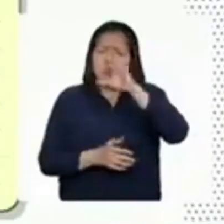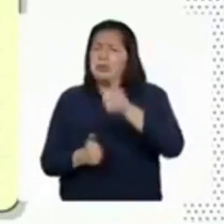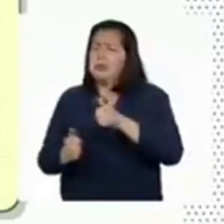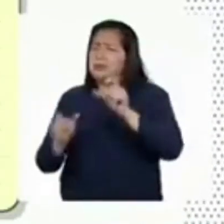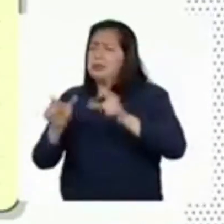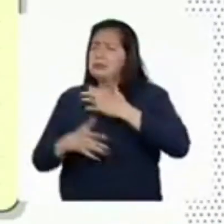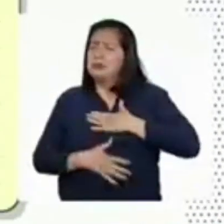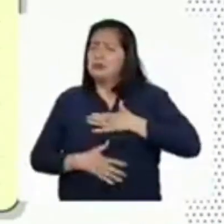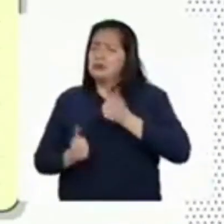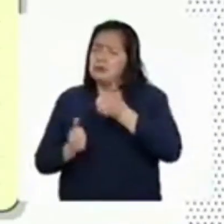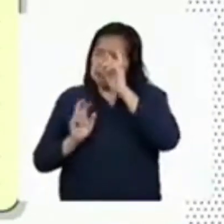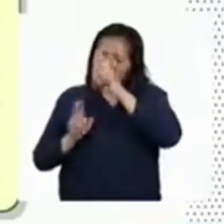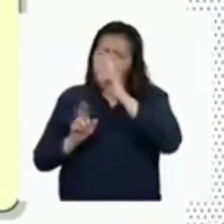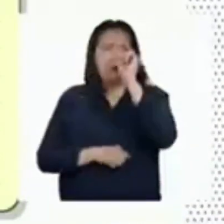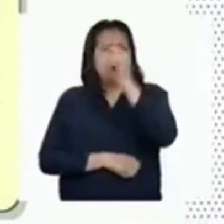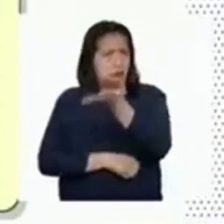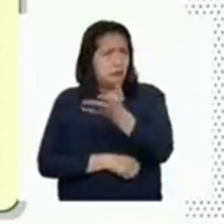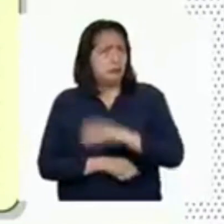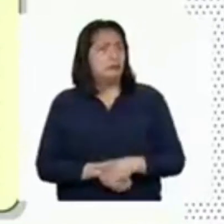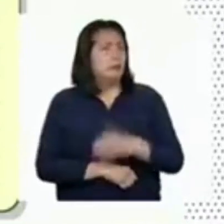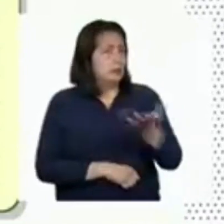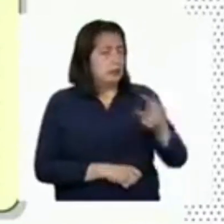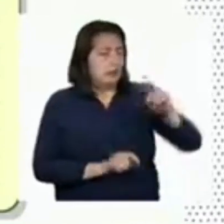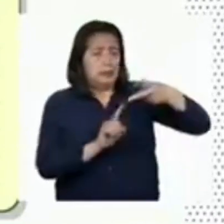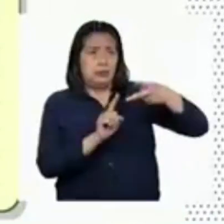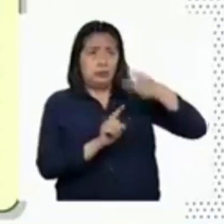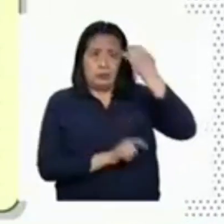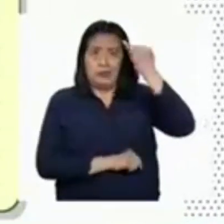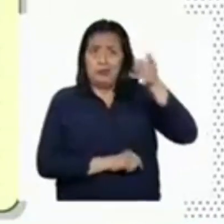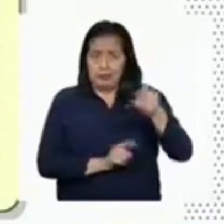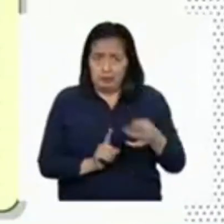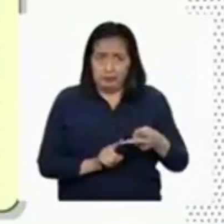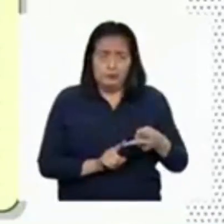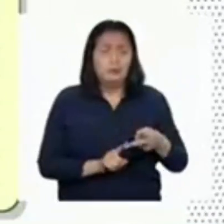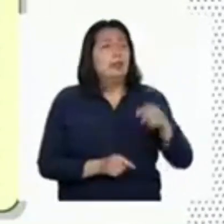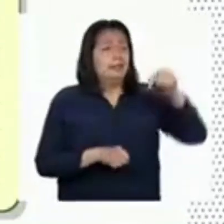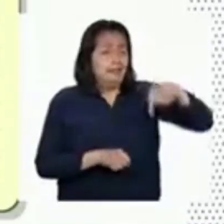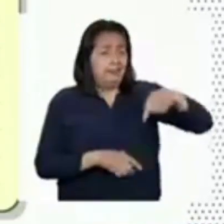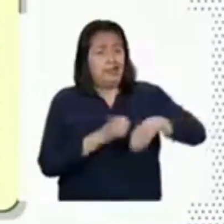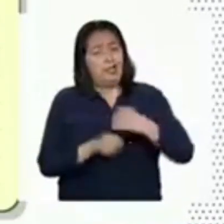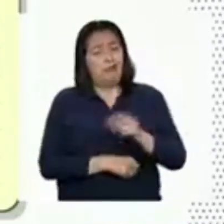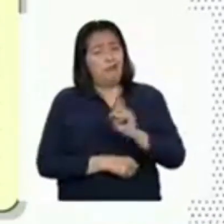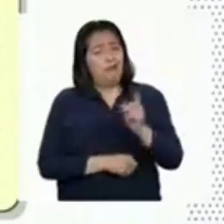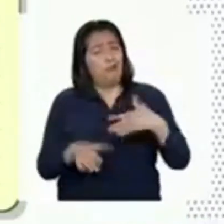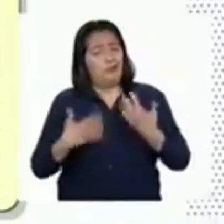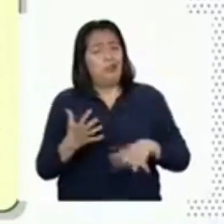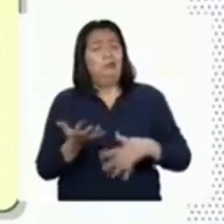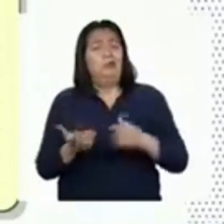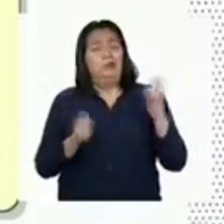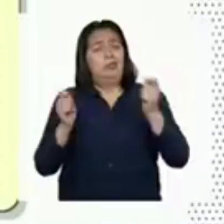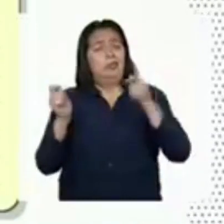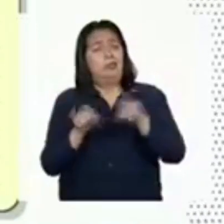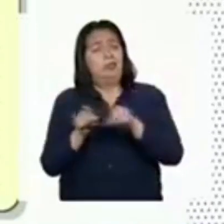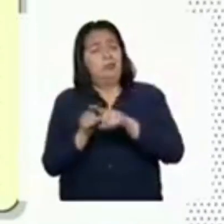bien común y respeto a los derechos. La segunda idea es que este año no podemos celebrar como